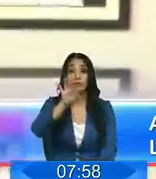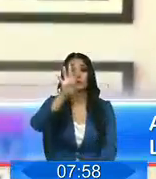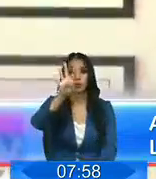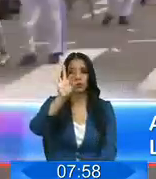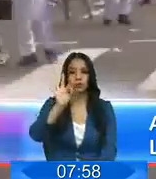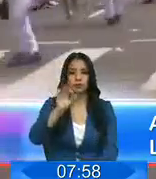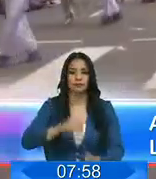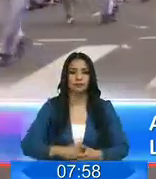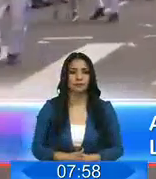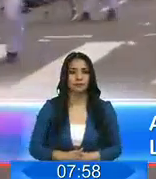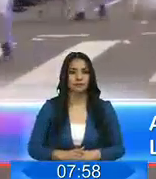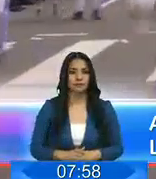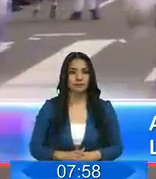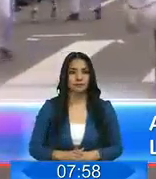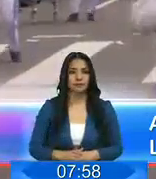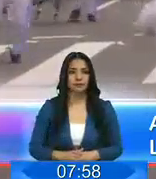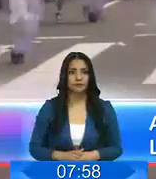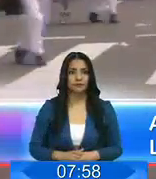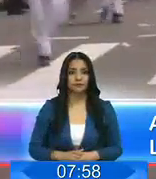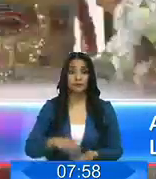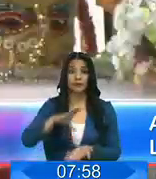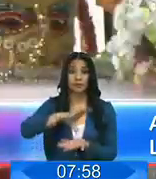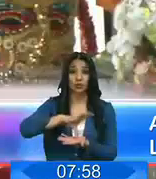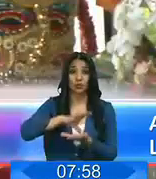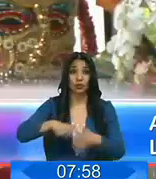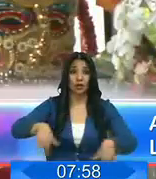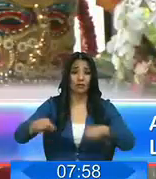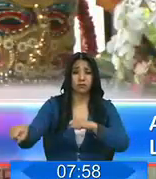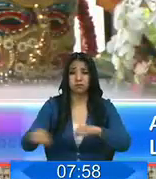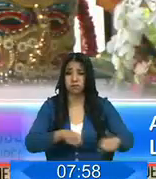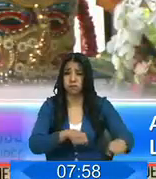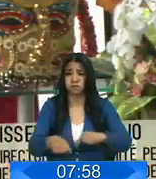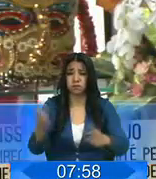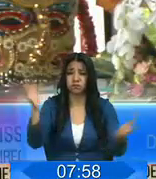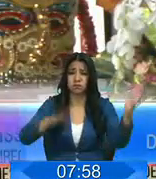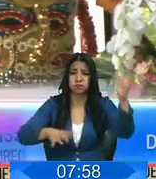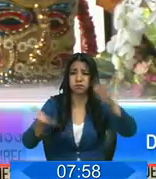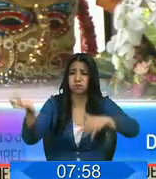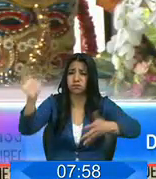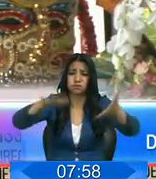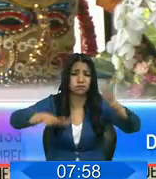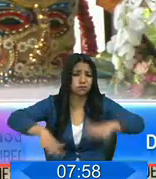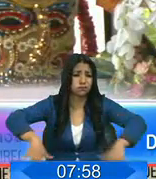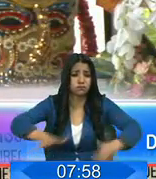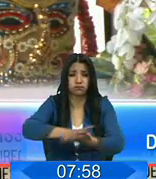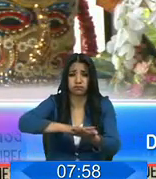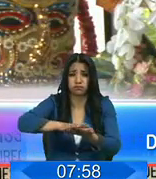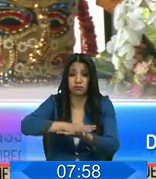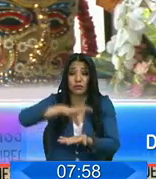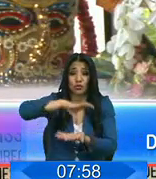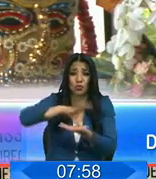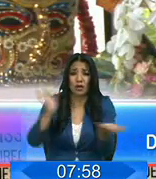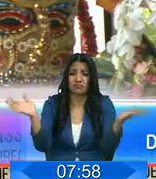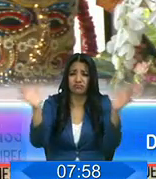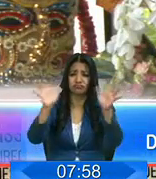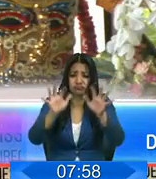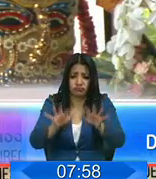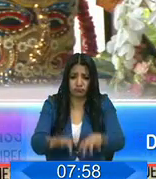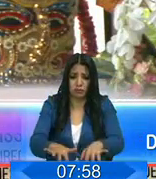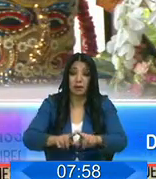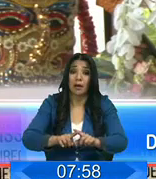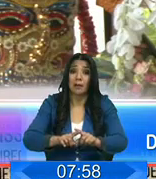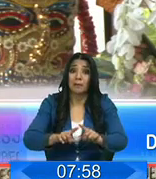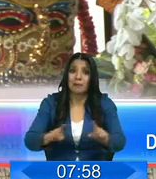1949. La ciudad había quedado devastada, teníamos la ciudad en ruinas y sin embargo